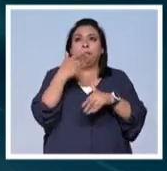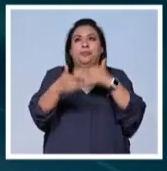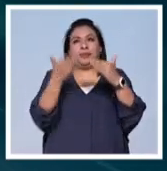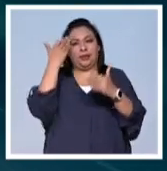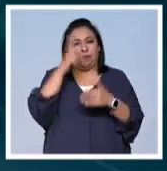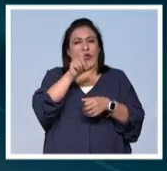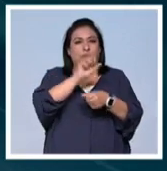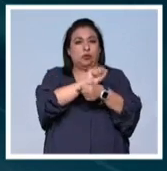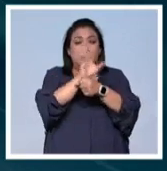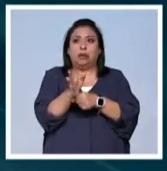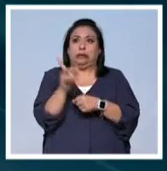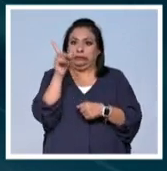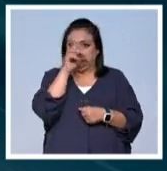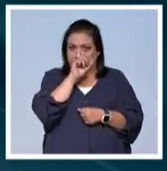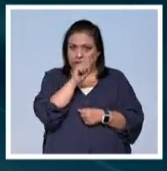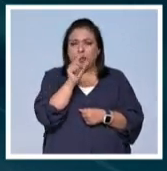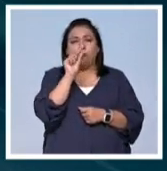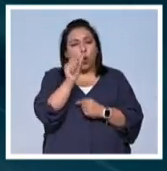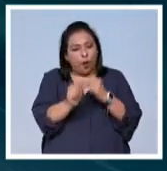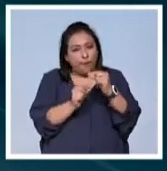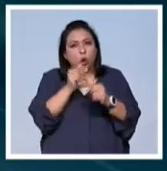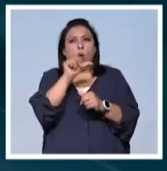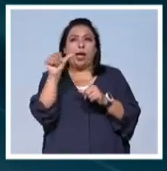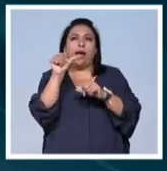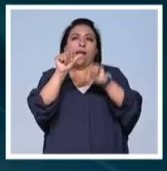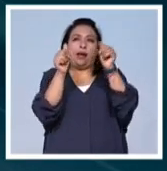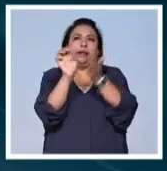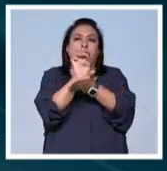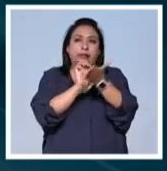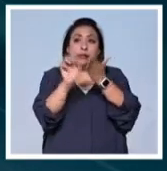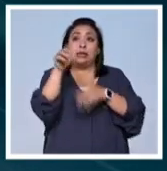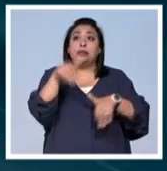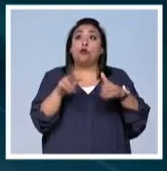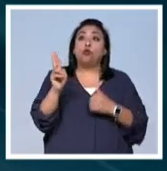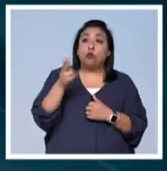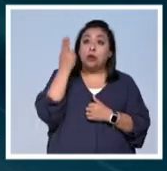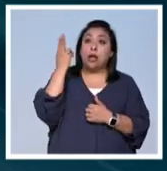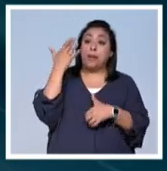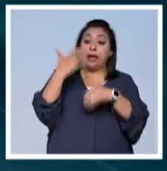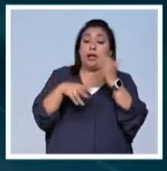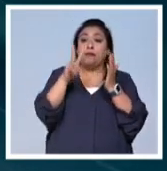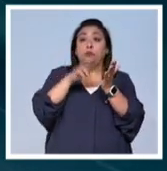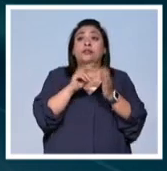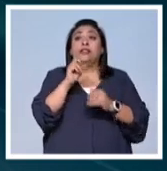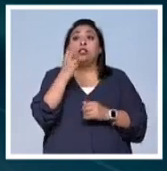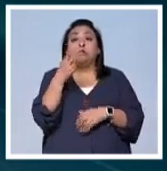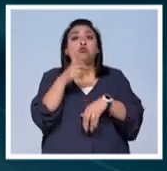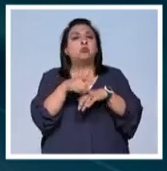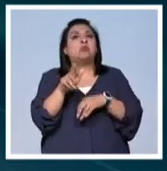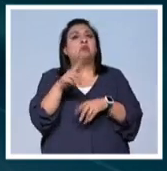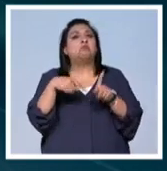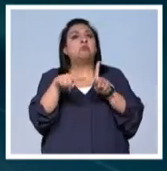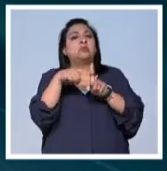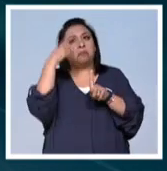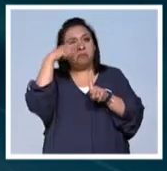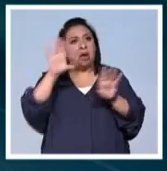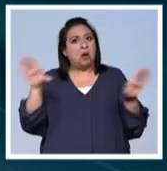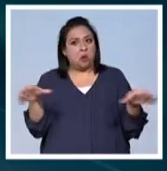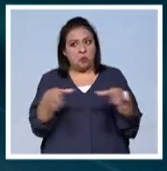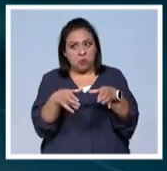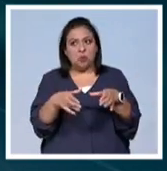el periodo postpandémico ha sido complejo y paulatino para las artes escénicas teatro UNAM concluyó el 2022 con cifras muy alentadoras para su